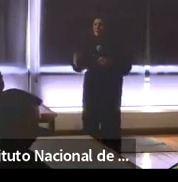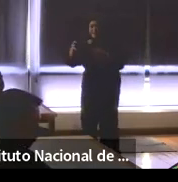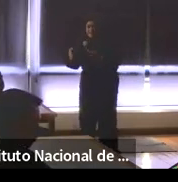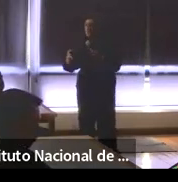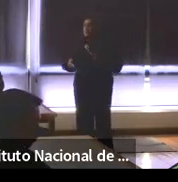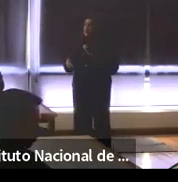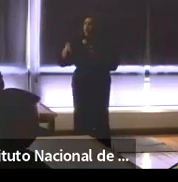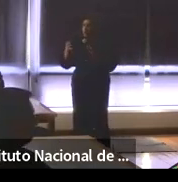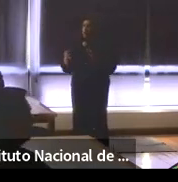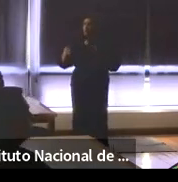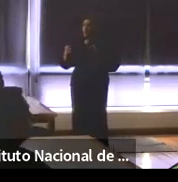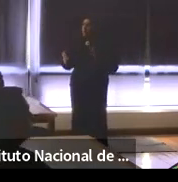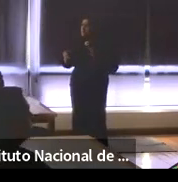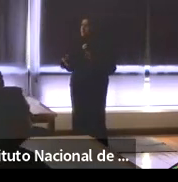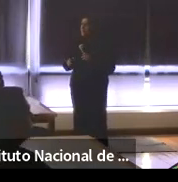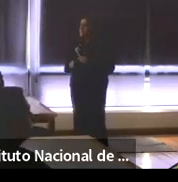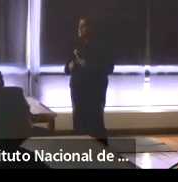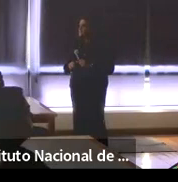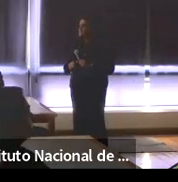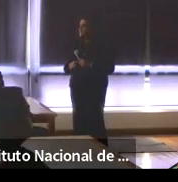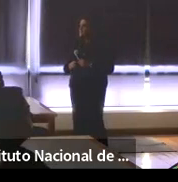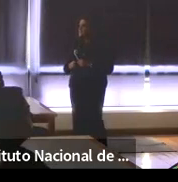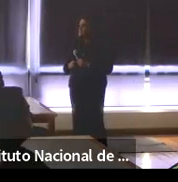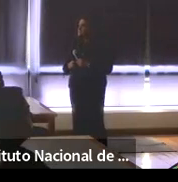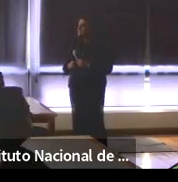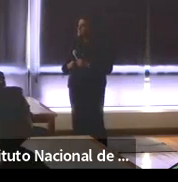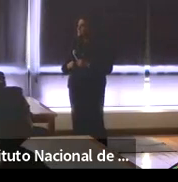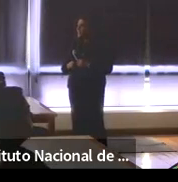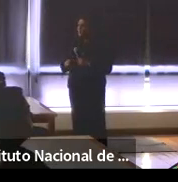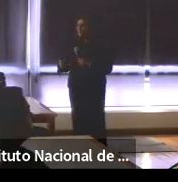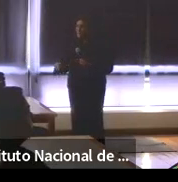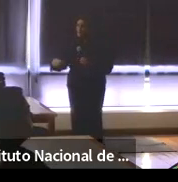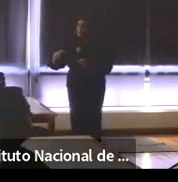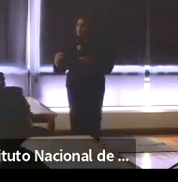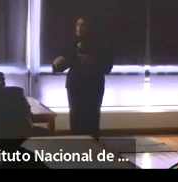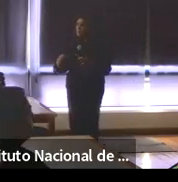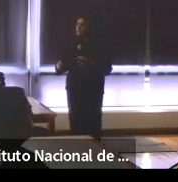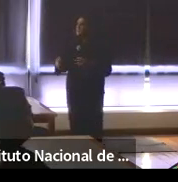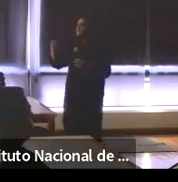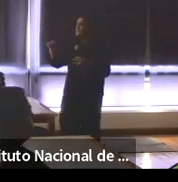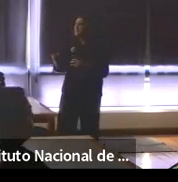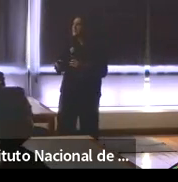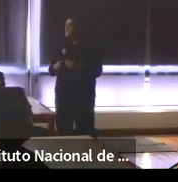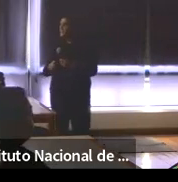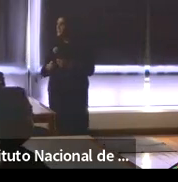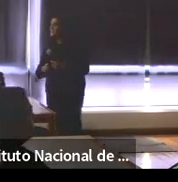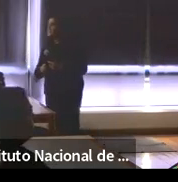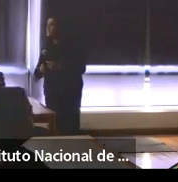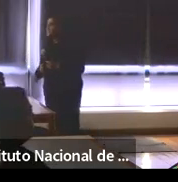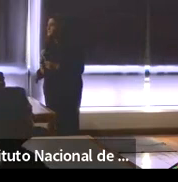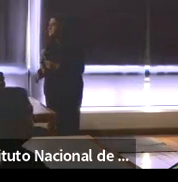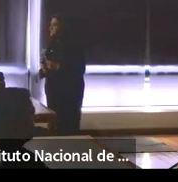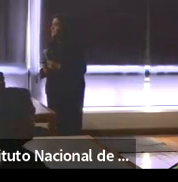Por qué en esta ocasión no fue lo que esperabas porque cada vez que vamos a negociar te generas